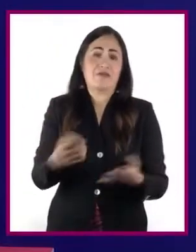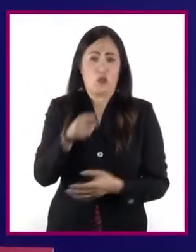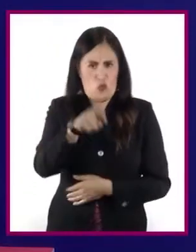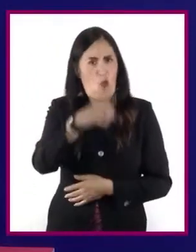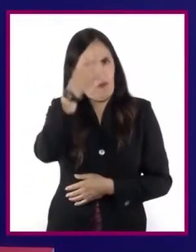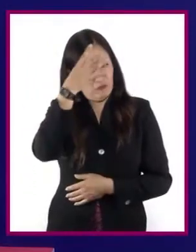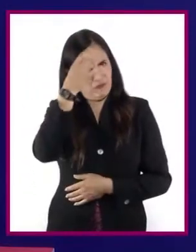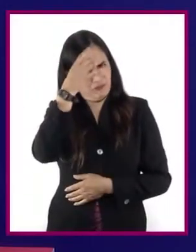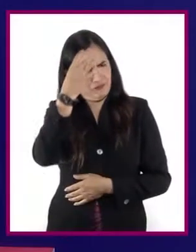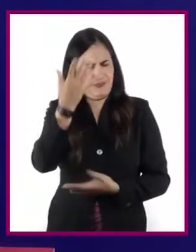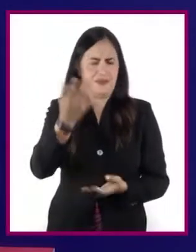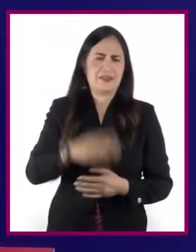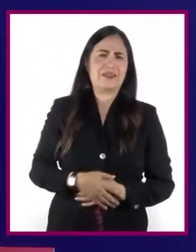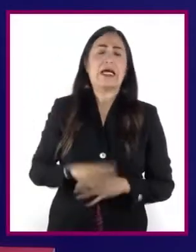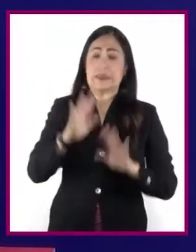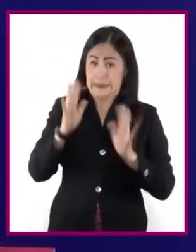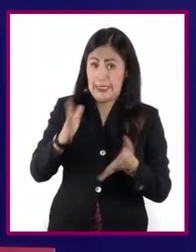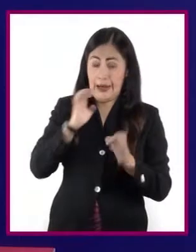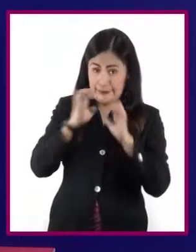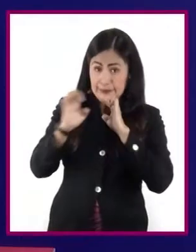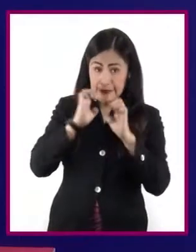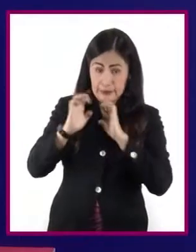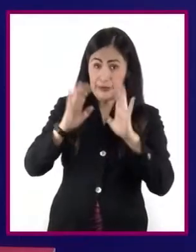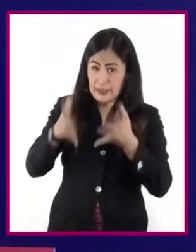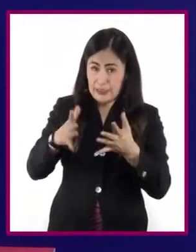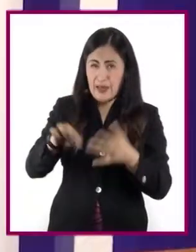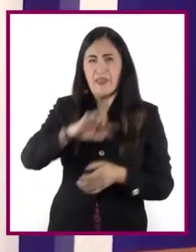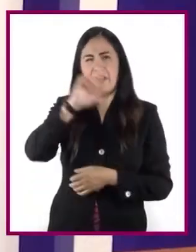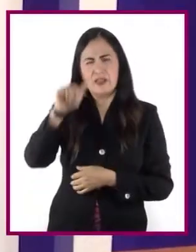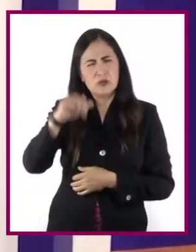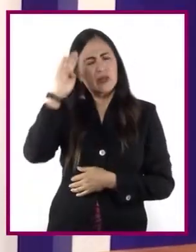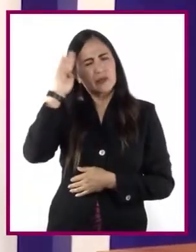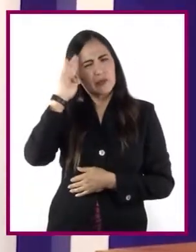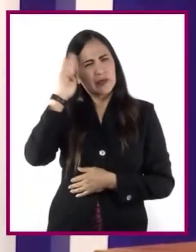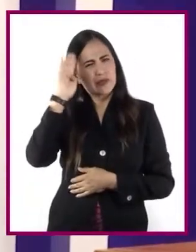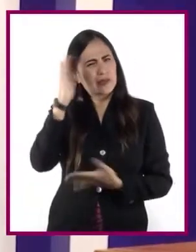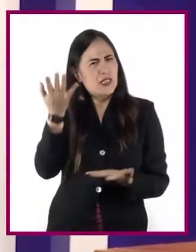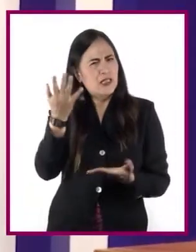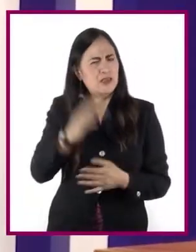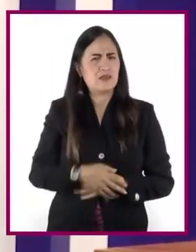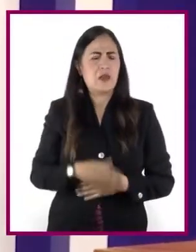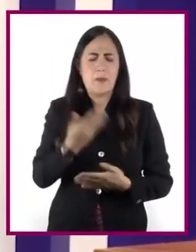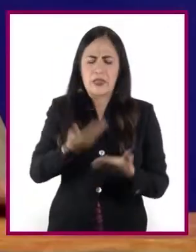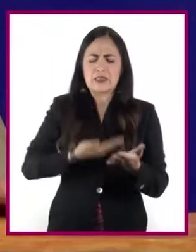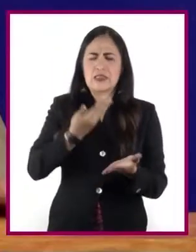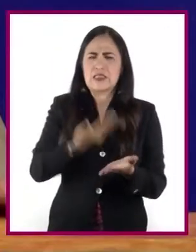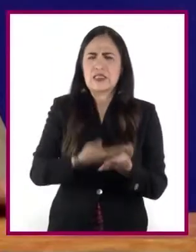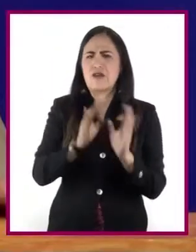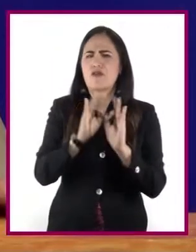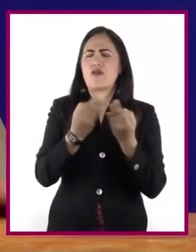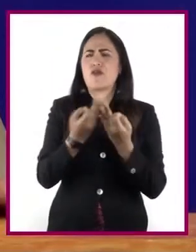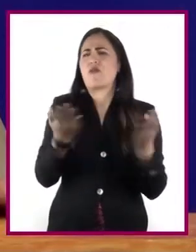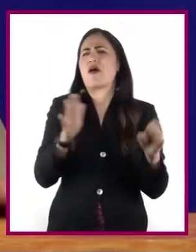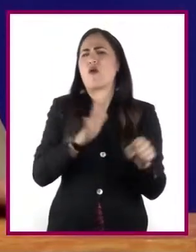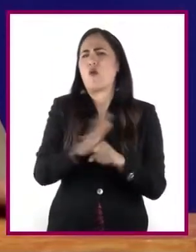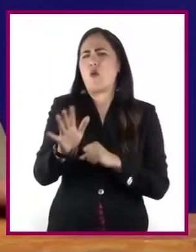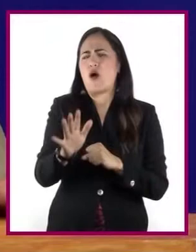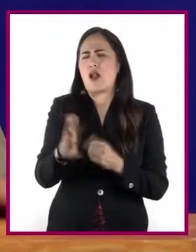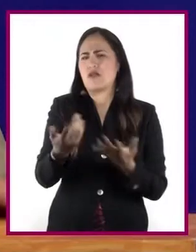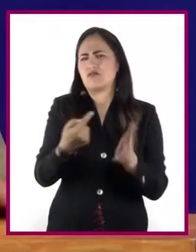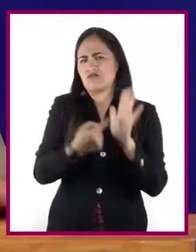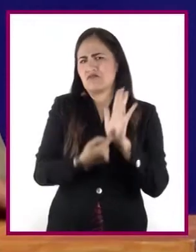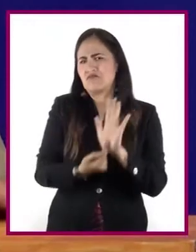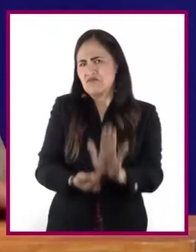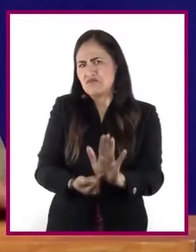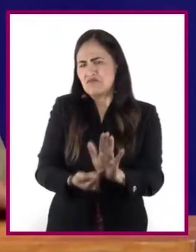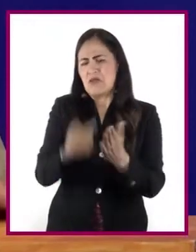pues ya habiendo hecho la entrevista, podemos primero pensar cómo vamos a presentar, es decir, el modelo